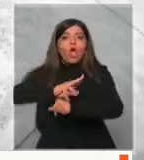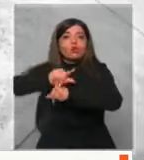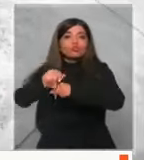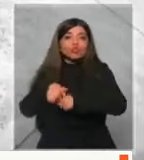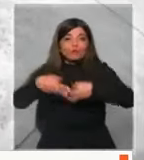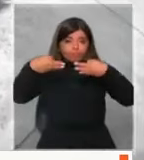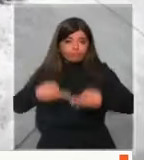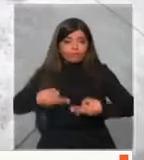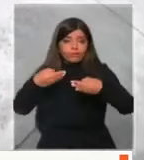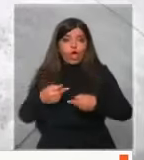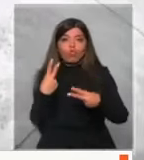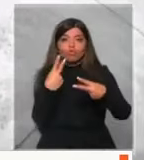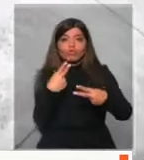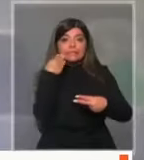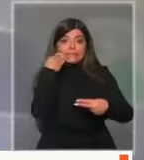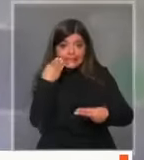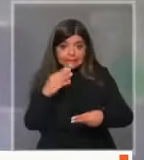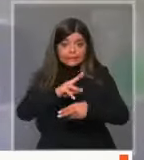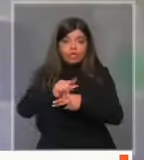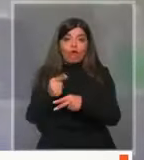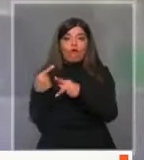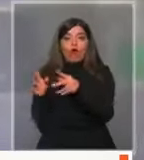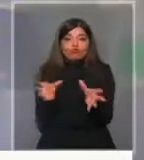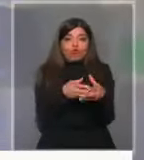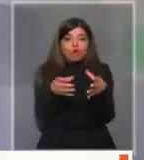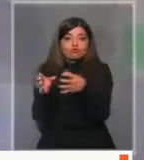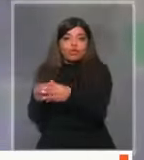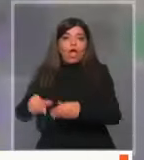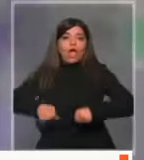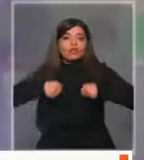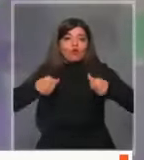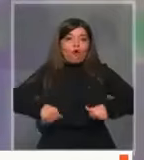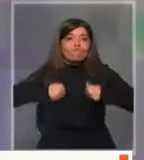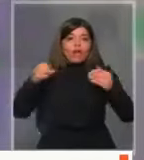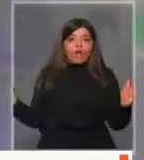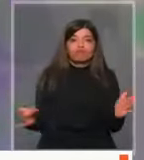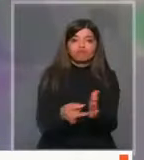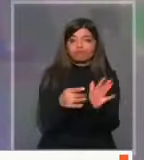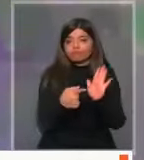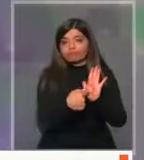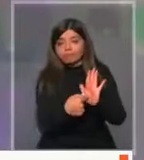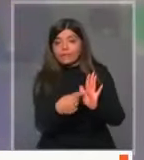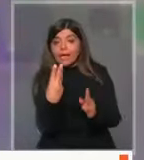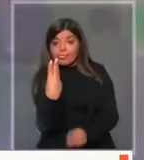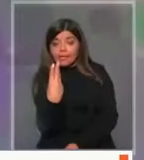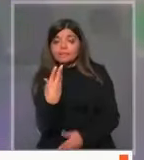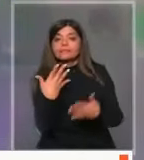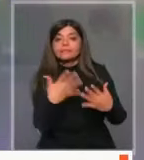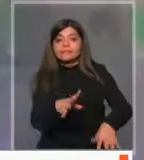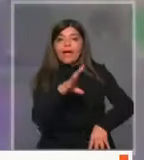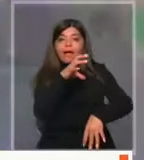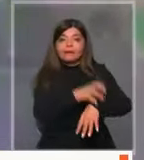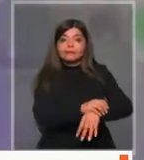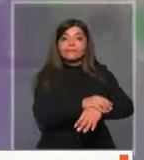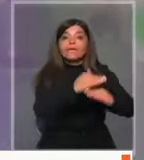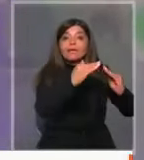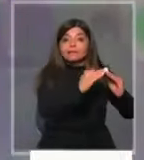concretado, 2 frustrados, otra banda de delincuentes juveniles los protagonistas, 3 de ellos ya están en internación provisoria.